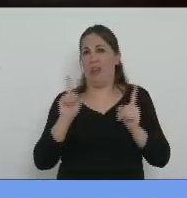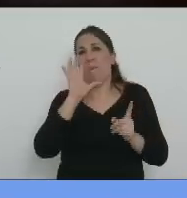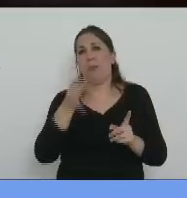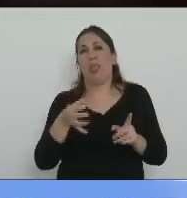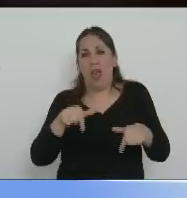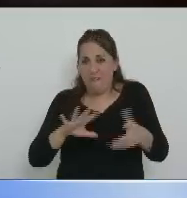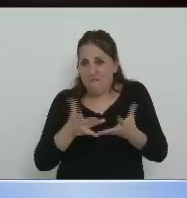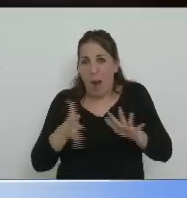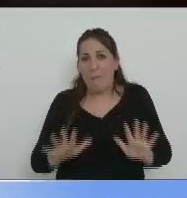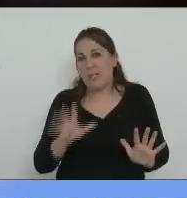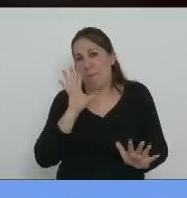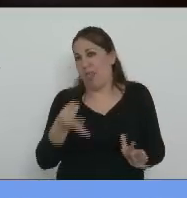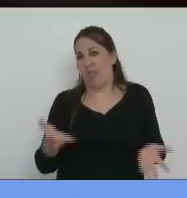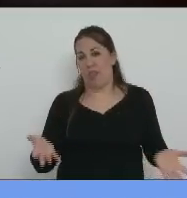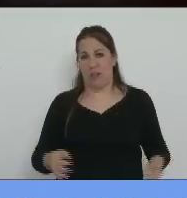caso